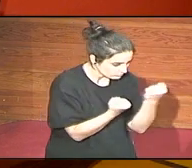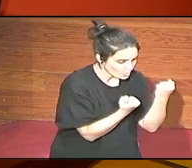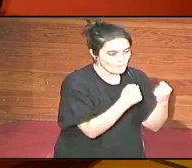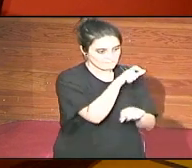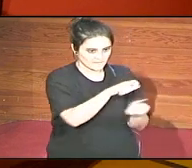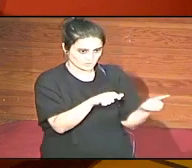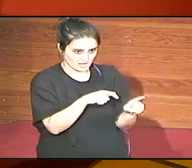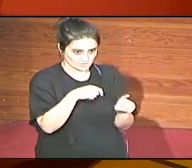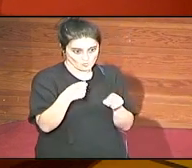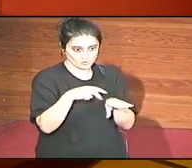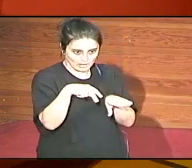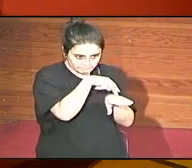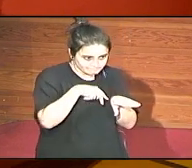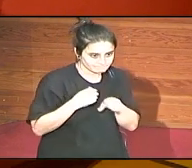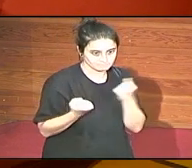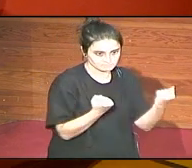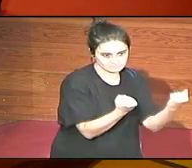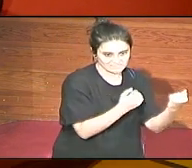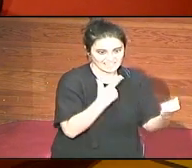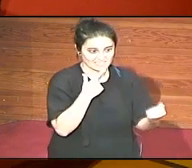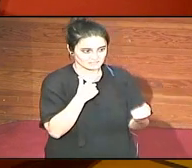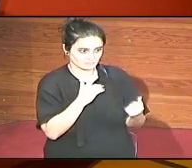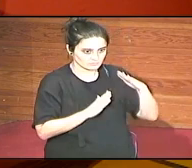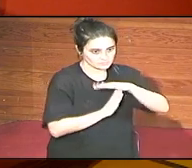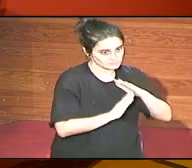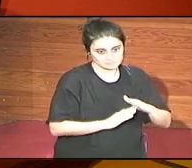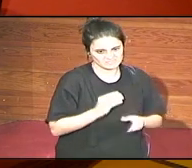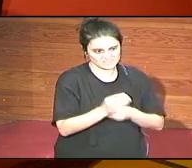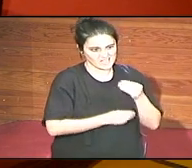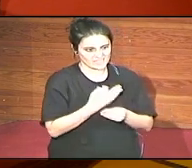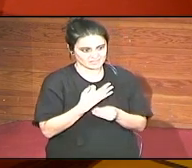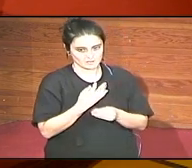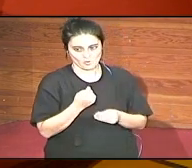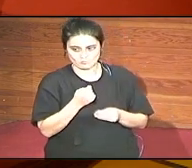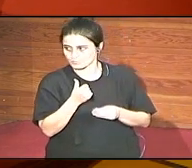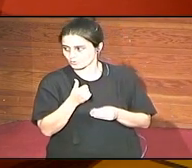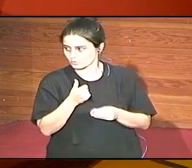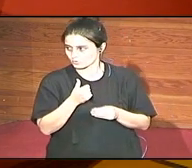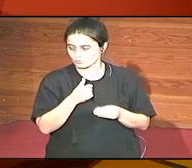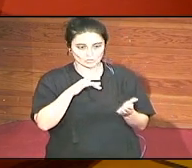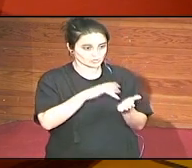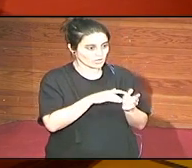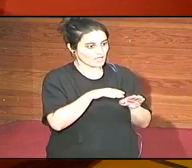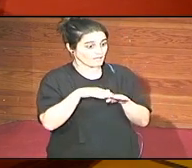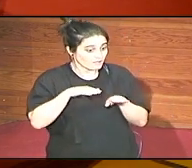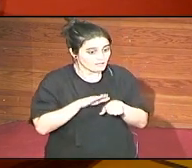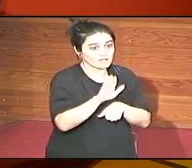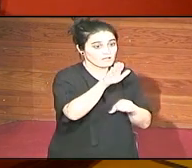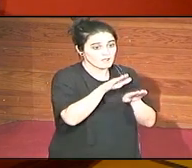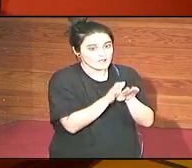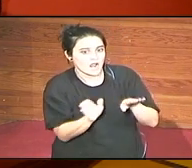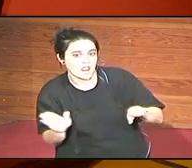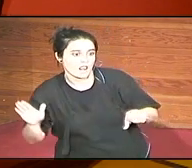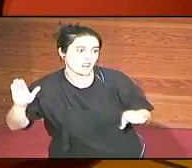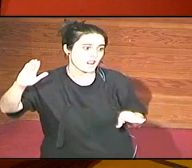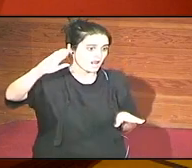y en lugar de pararlo lo que hace es que dan un rodeo más grande para que no les pillen no solo dan un